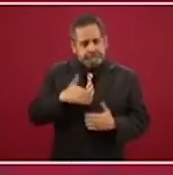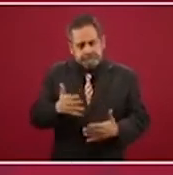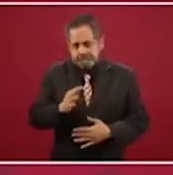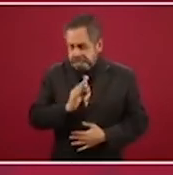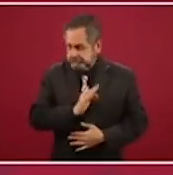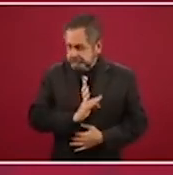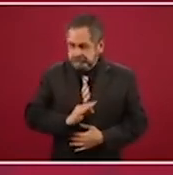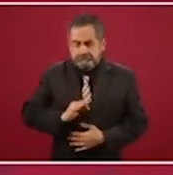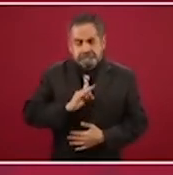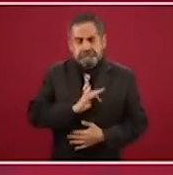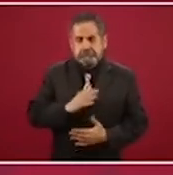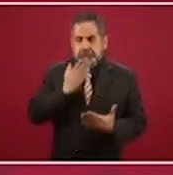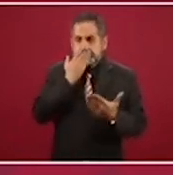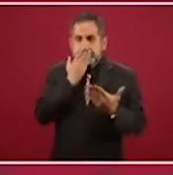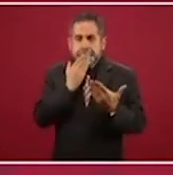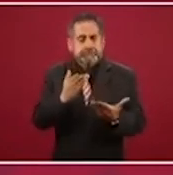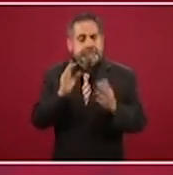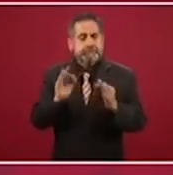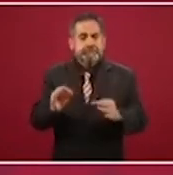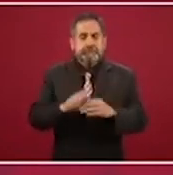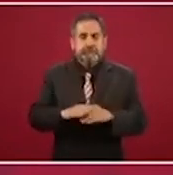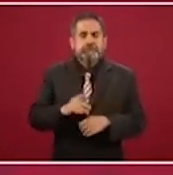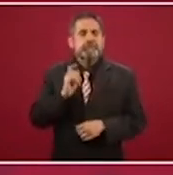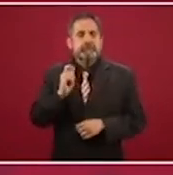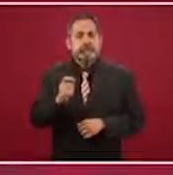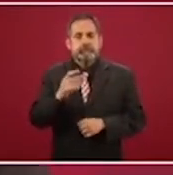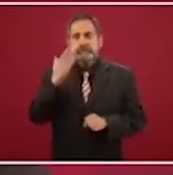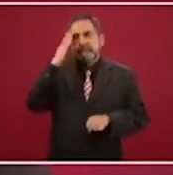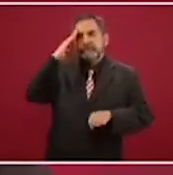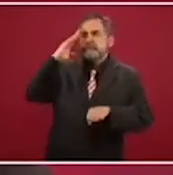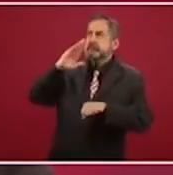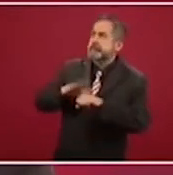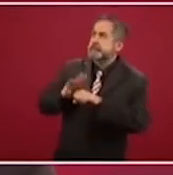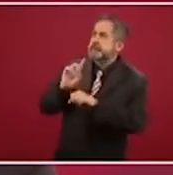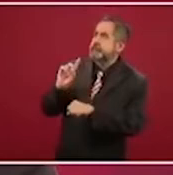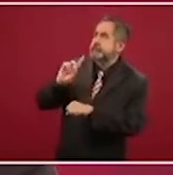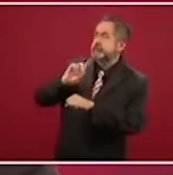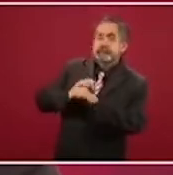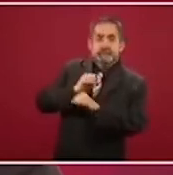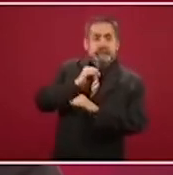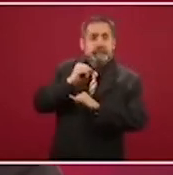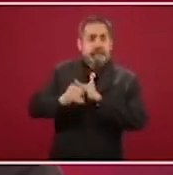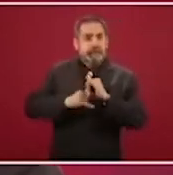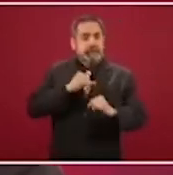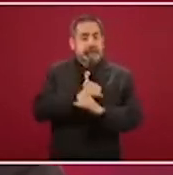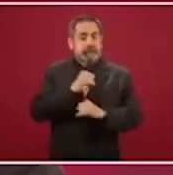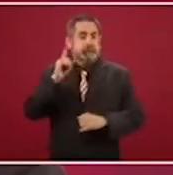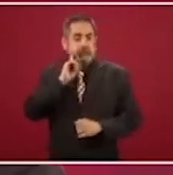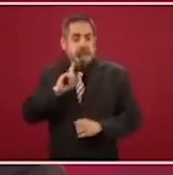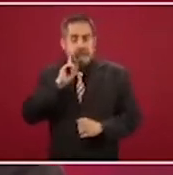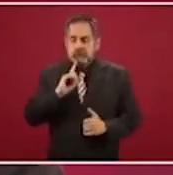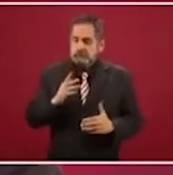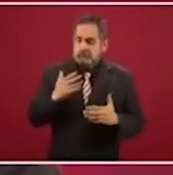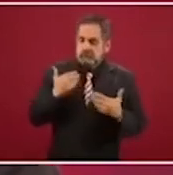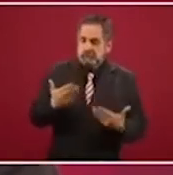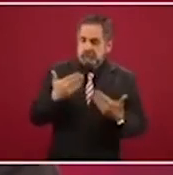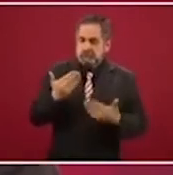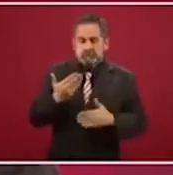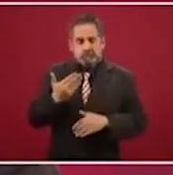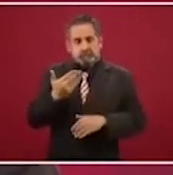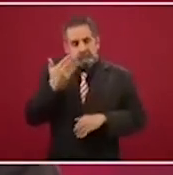ayer, en la conmemoración del Día Internacional de la Mujer, y también hacer